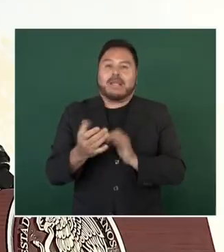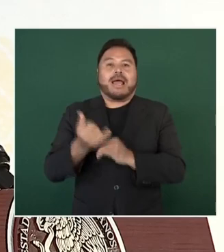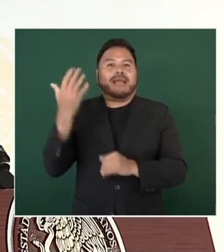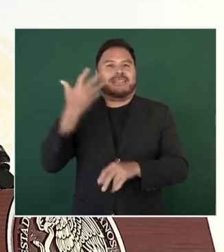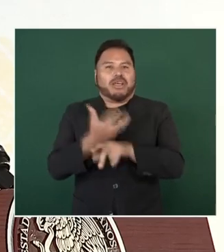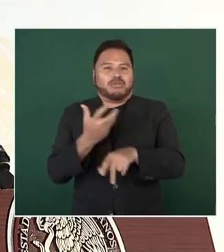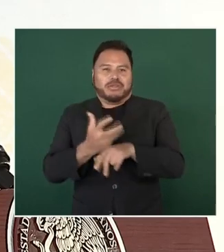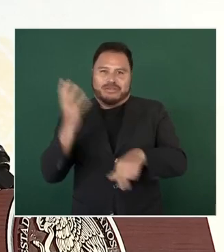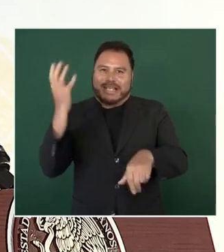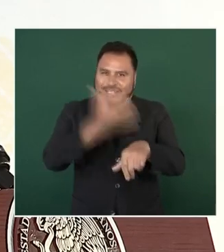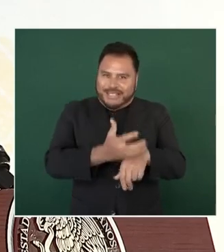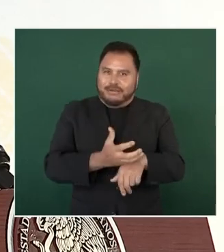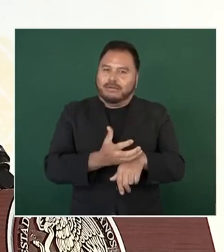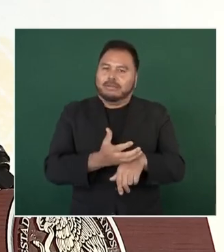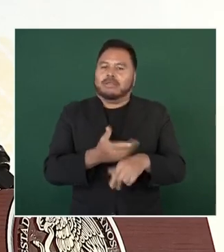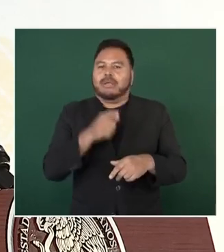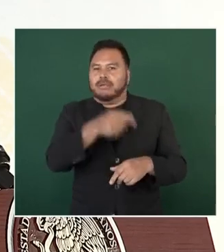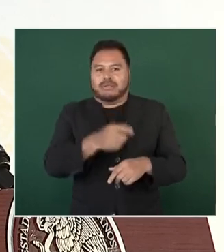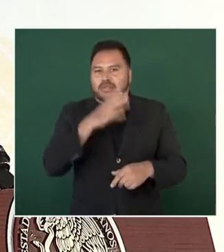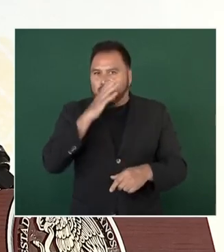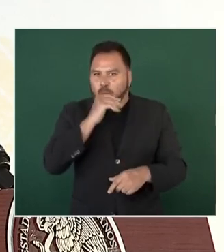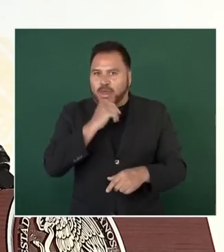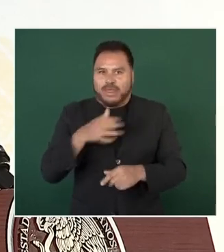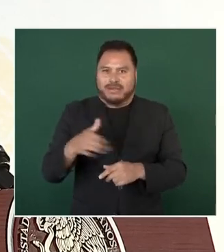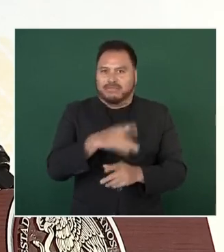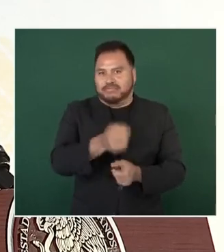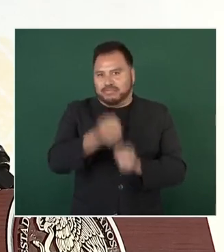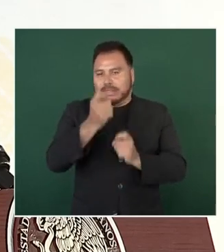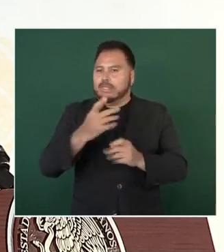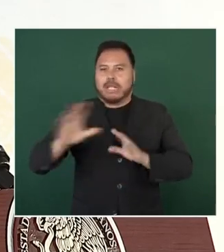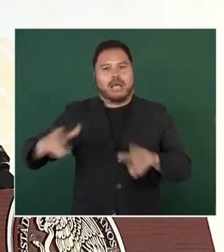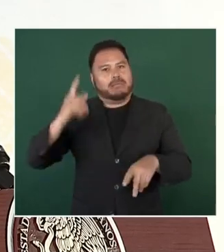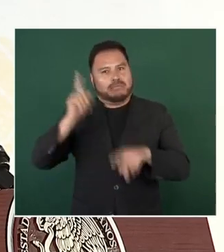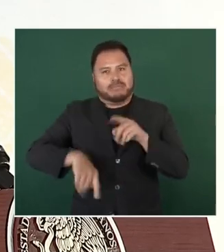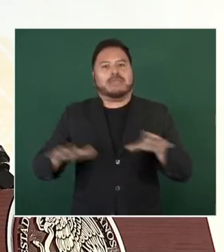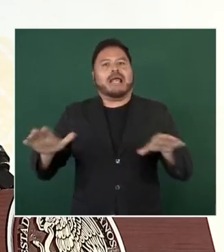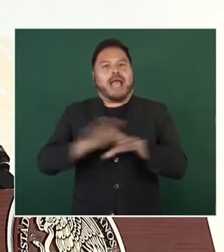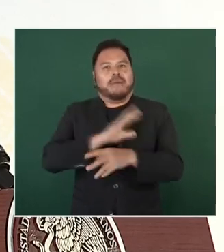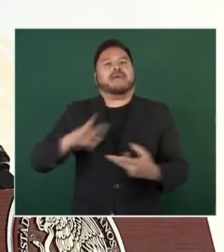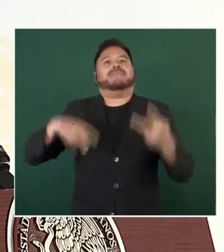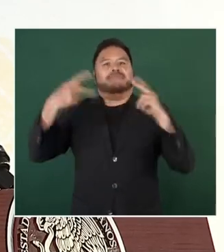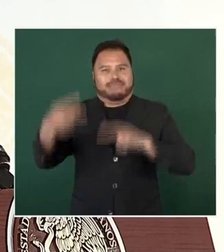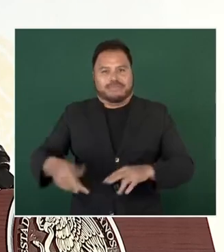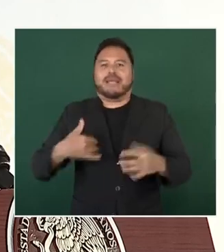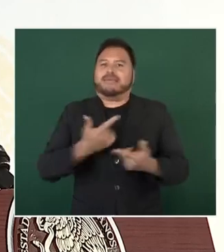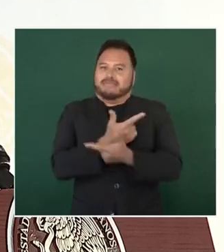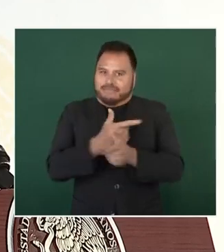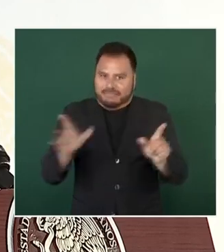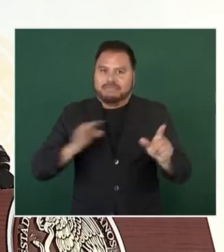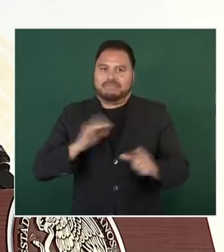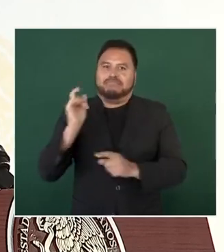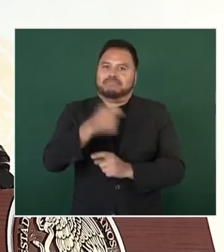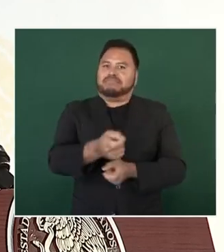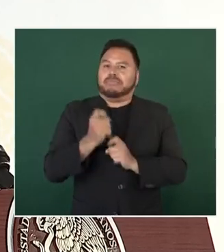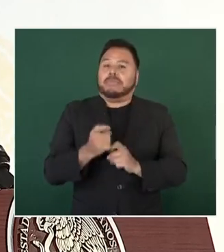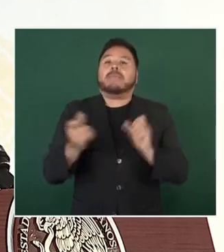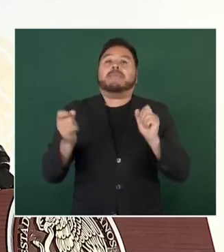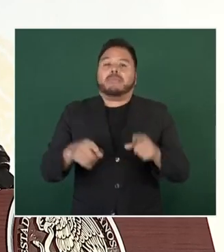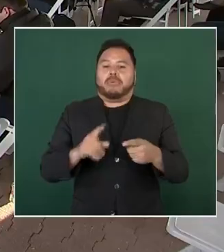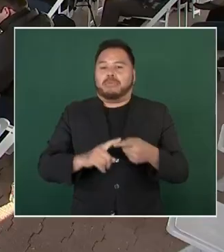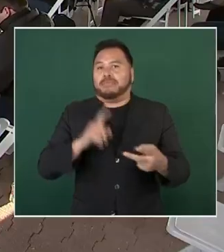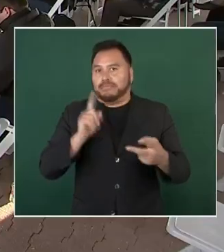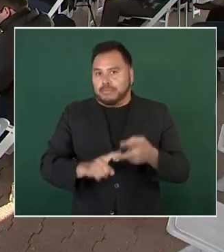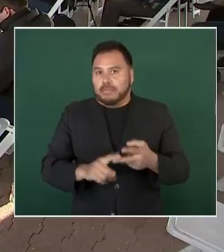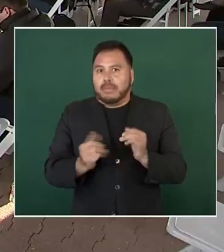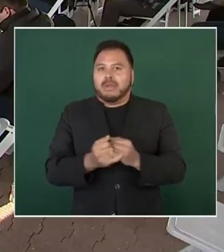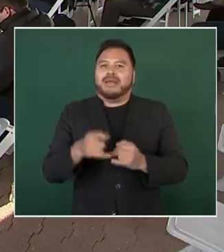sobre el Comercio Internacional de Especies Amenazadas de Fauna y Flora Silvestre. También frenar el declive